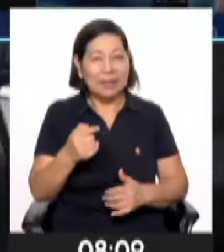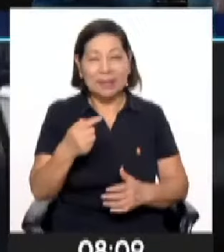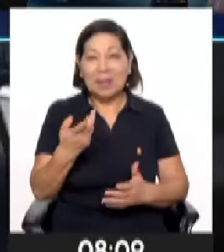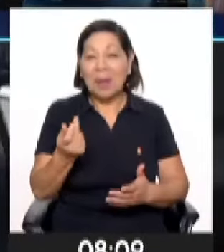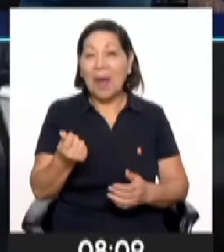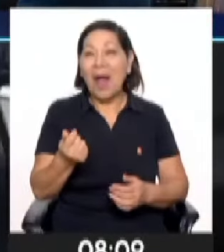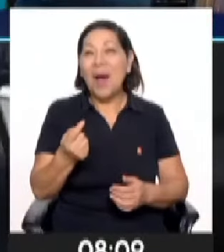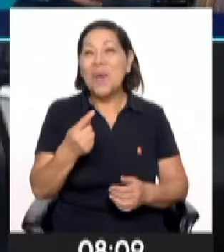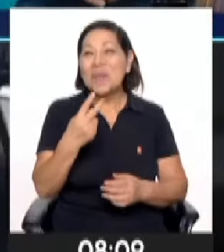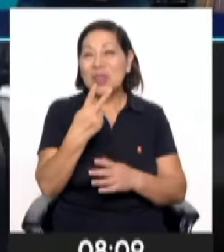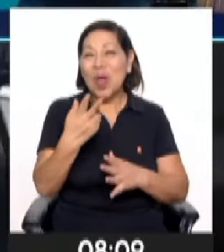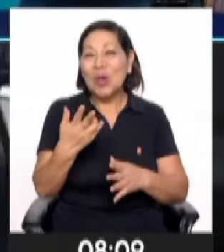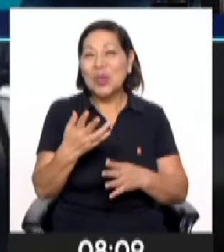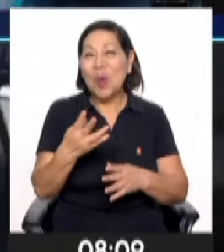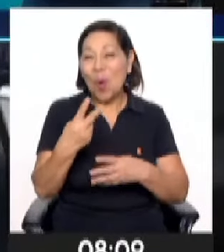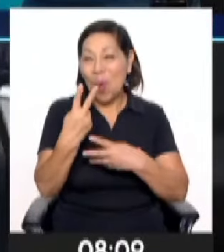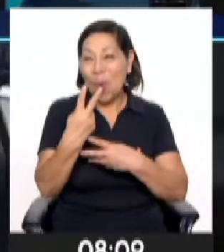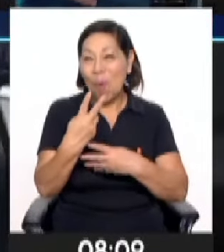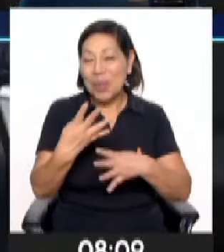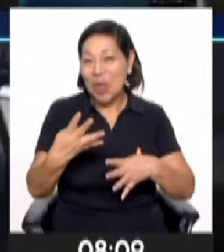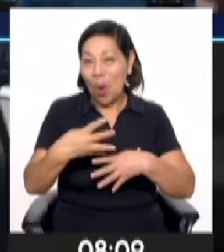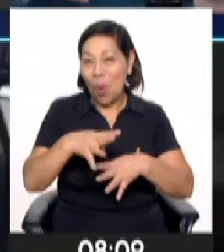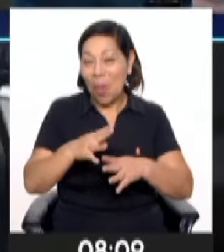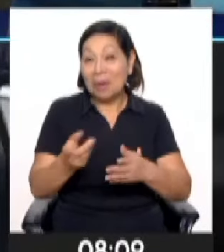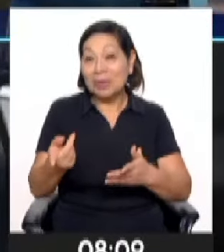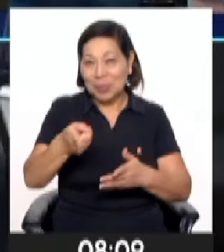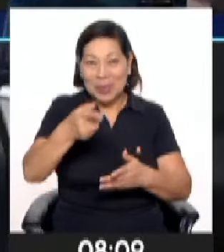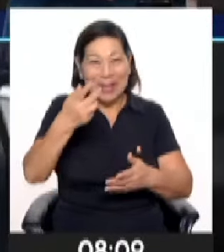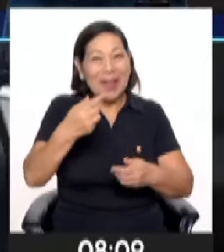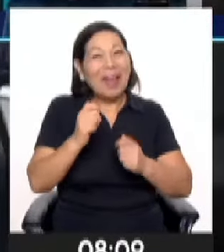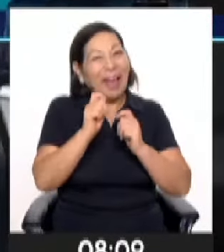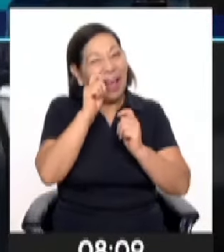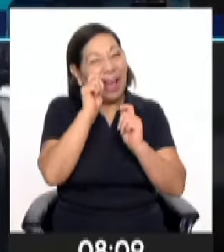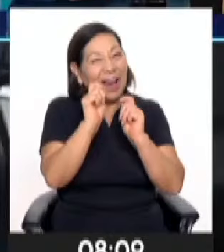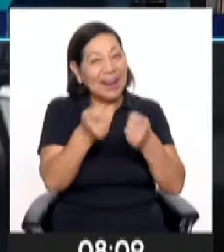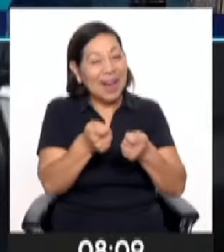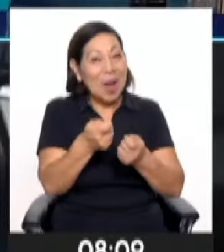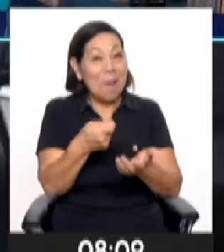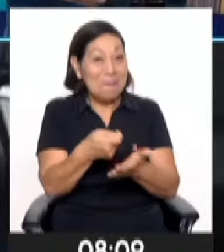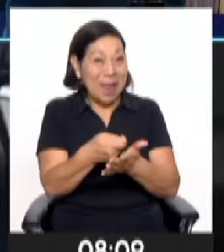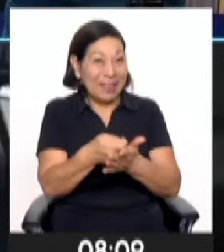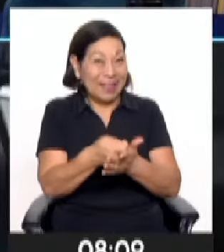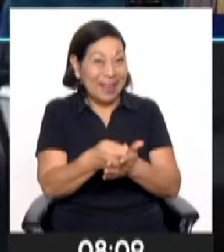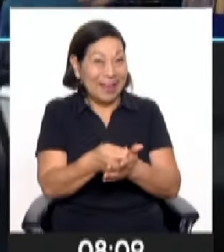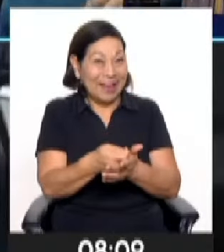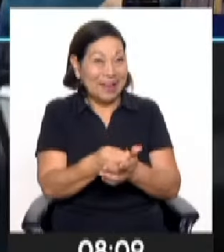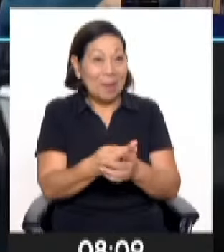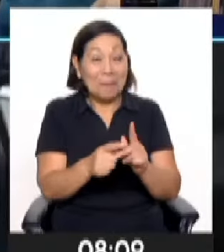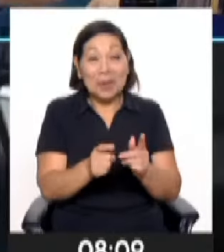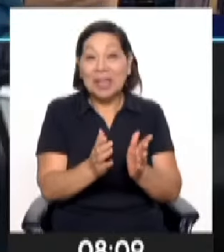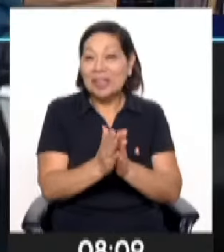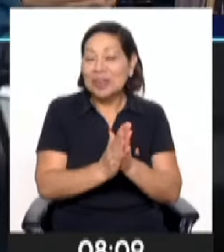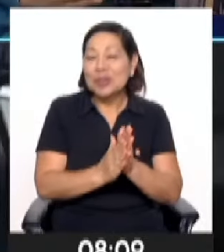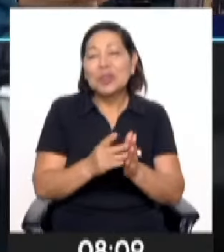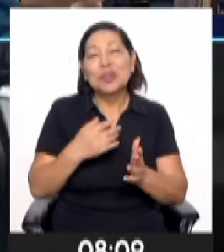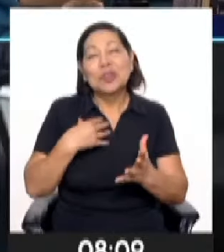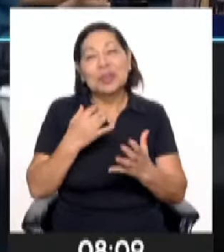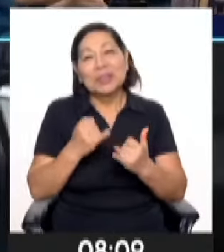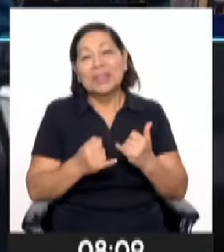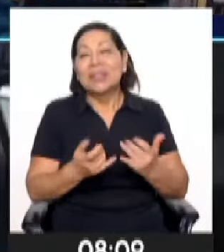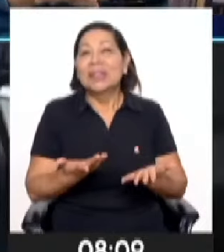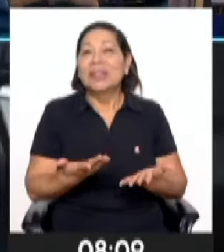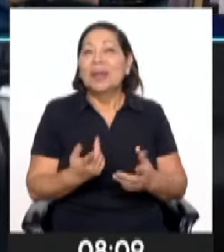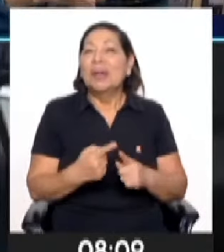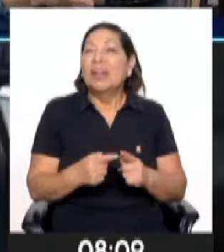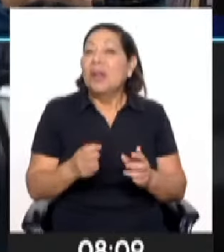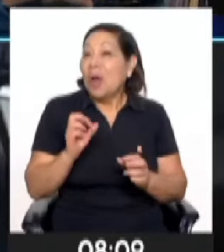la gratificación, en aguinaldo, así que es bueno saber cómo administrar un poquito ese dinero y quiero aprovechar el fin de semana largo para irme de